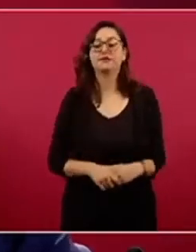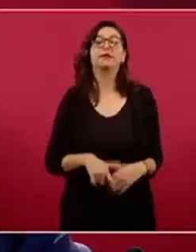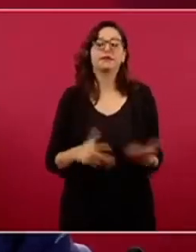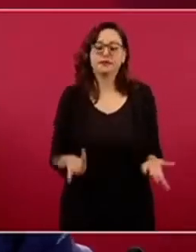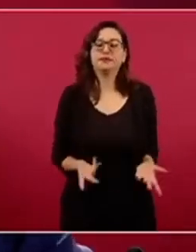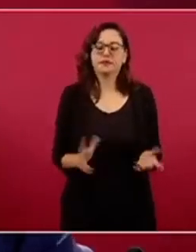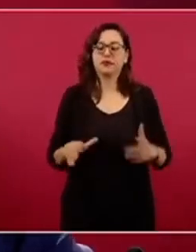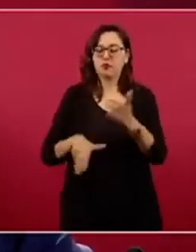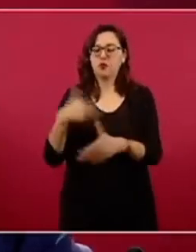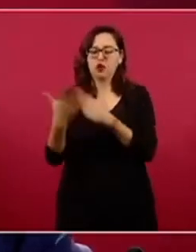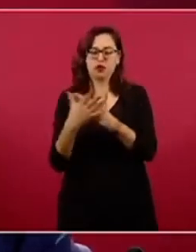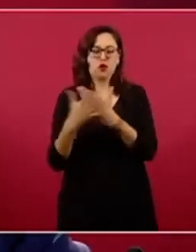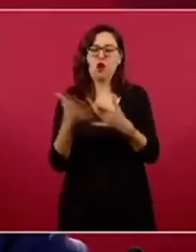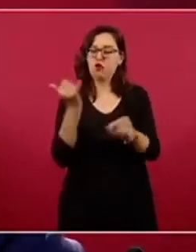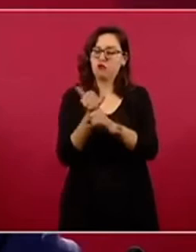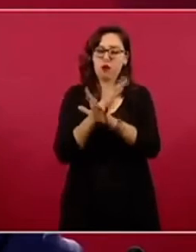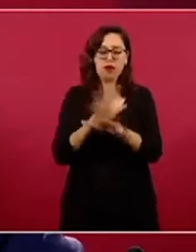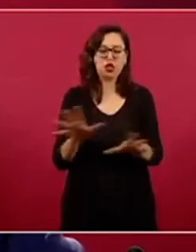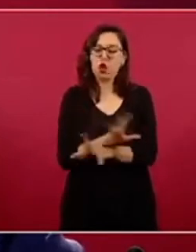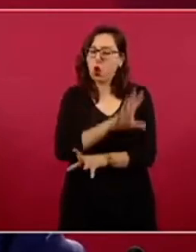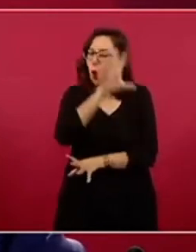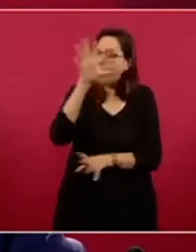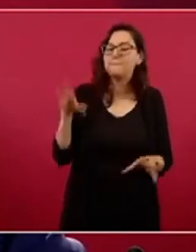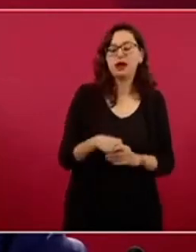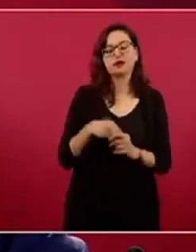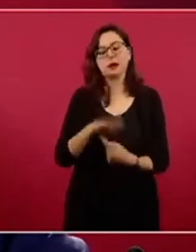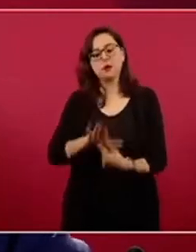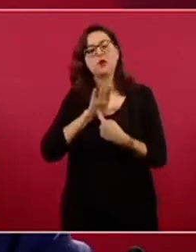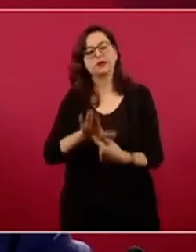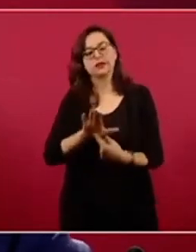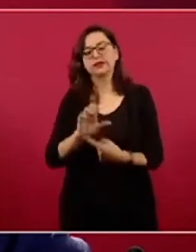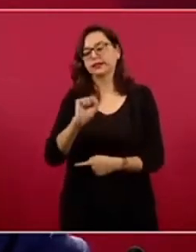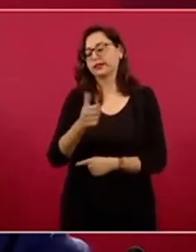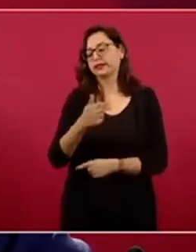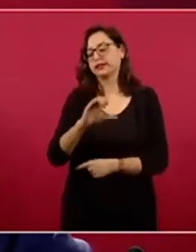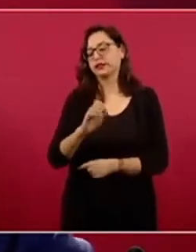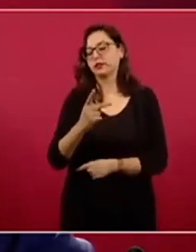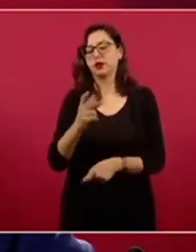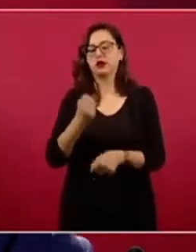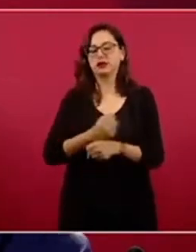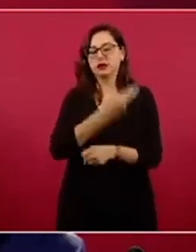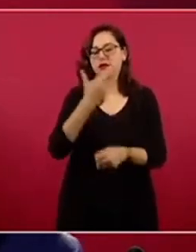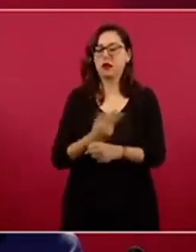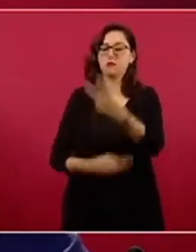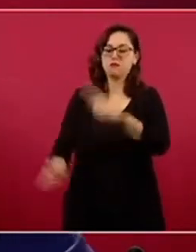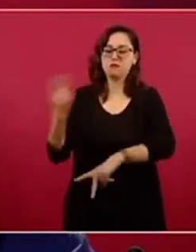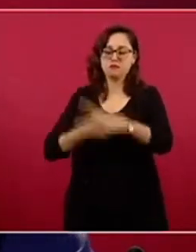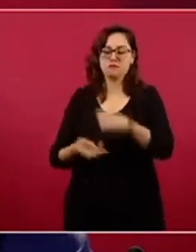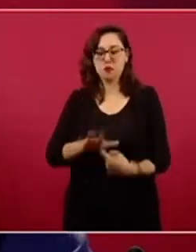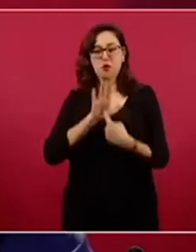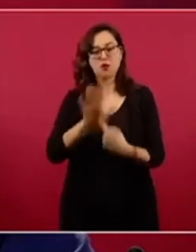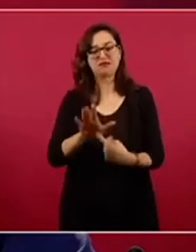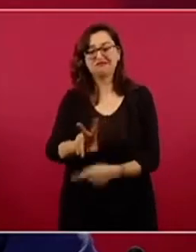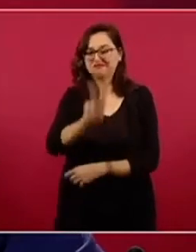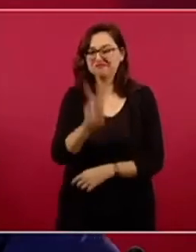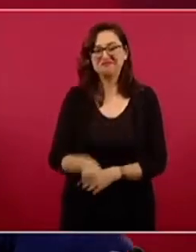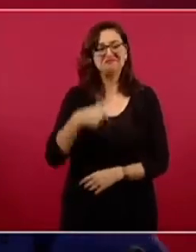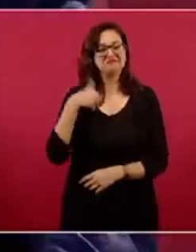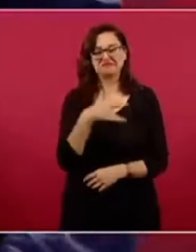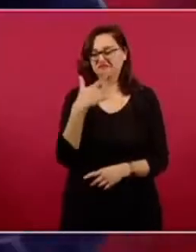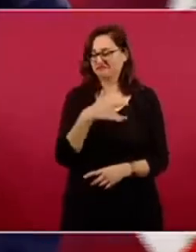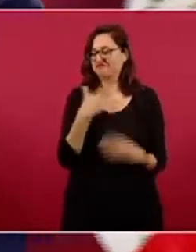la operación. Va a estar con ustedes el secretario de Hacienda. Estoy muy contento